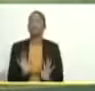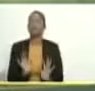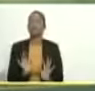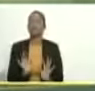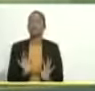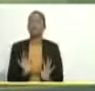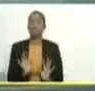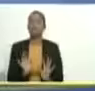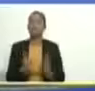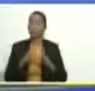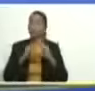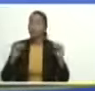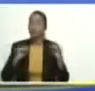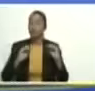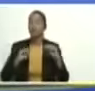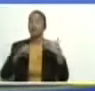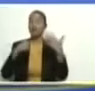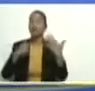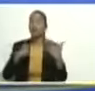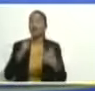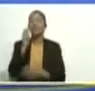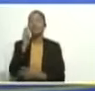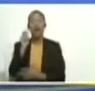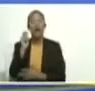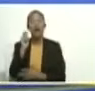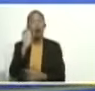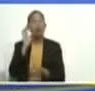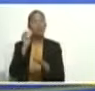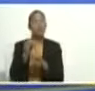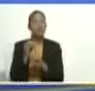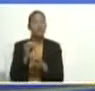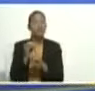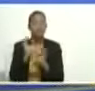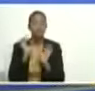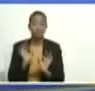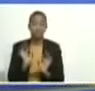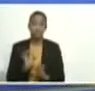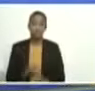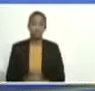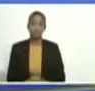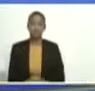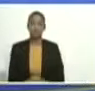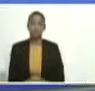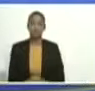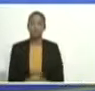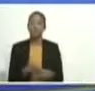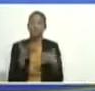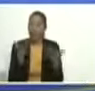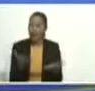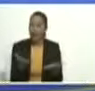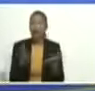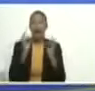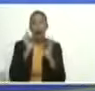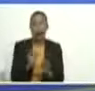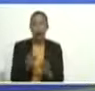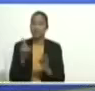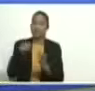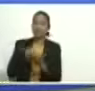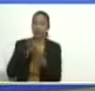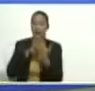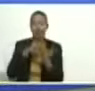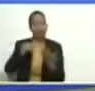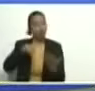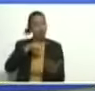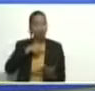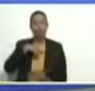poniendo el acento principal en las tareas principales de cada frente de batalla. He ahí la lección que hay que aprender del